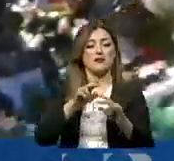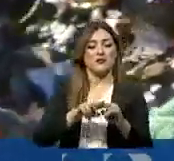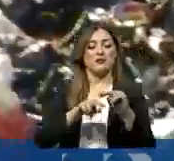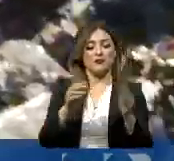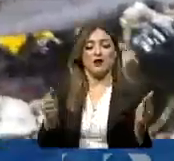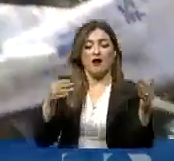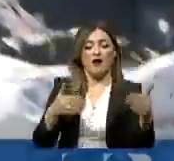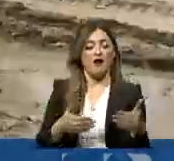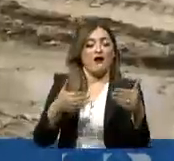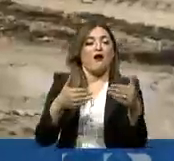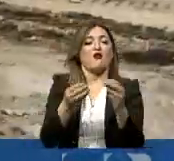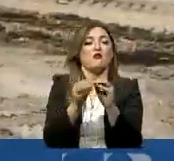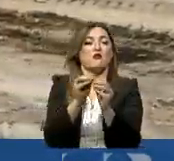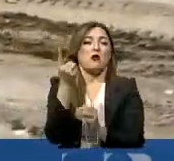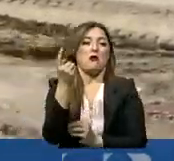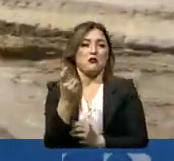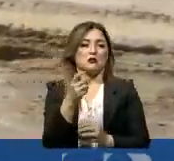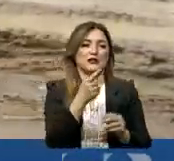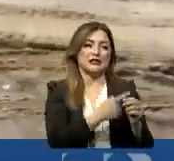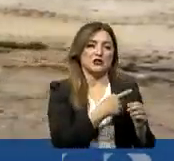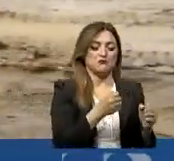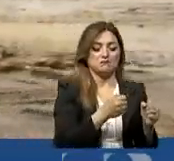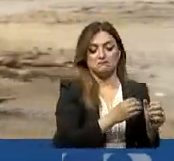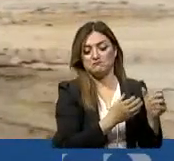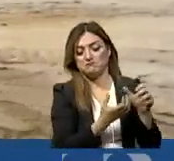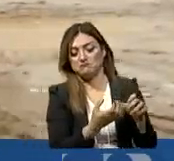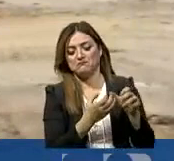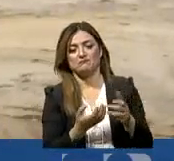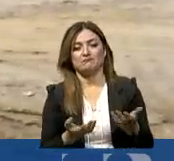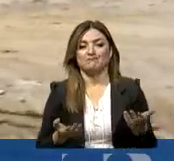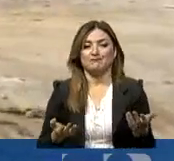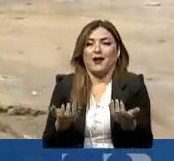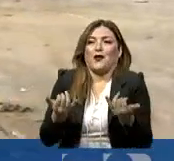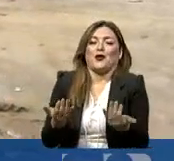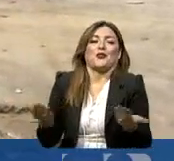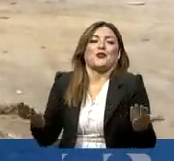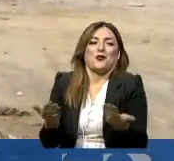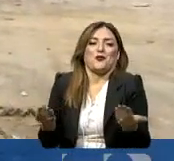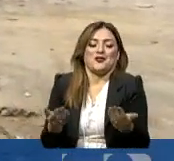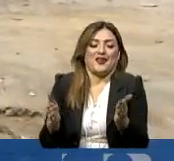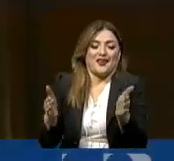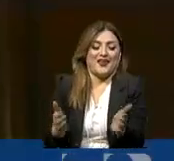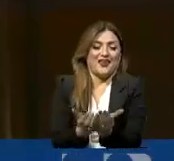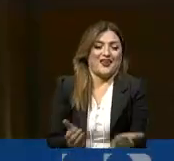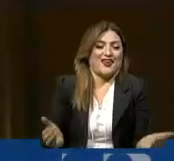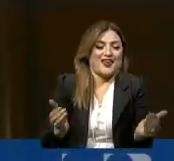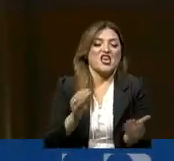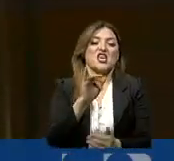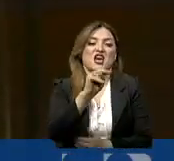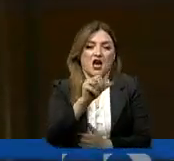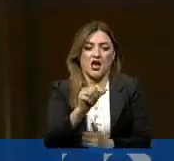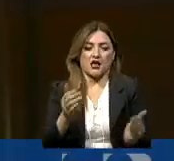que se generan en la capital. Mientras tanto, incluso se plantea colocar la basura en un terreno aledaño al relleno. Presta todas